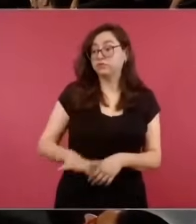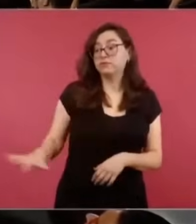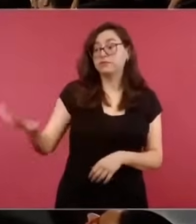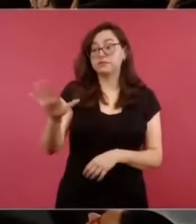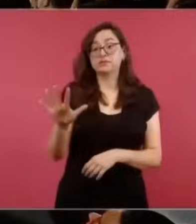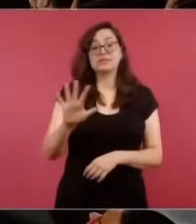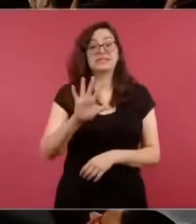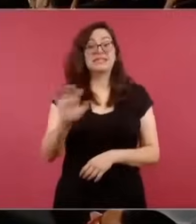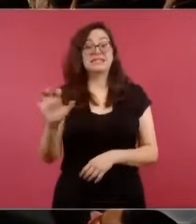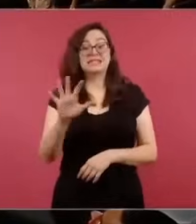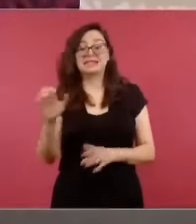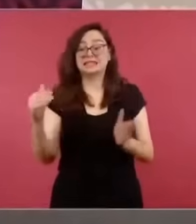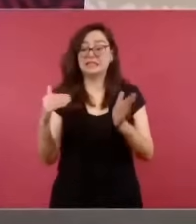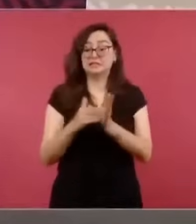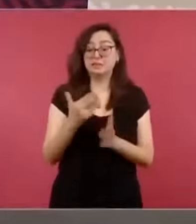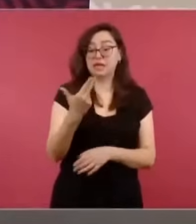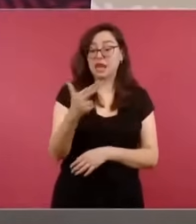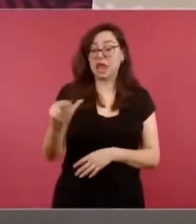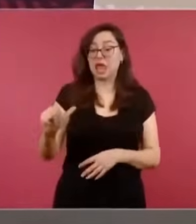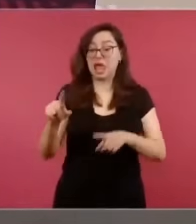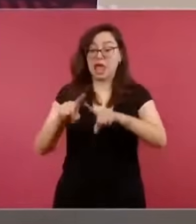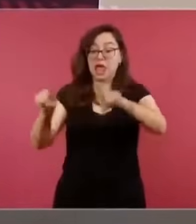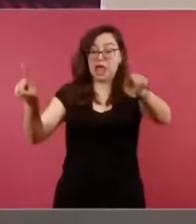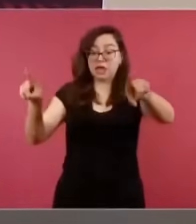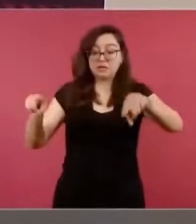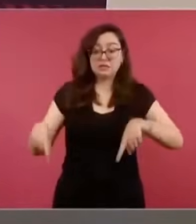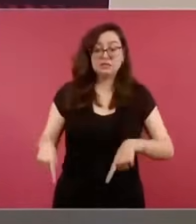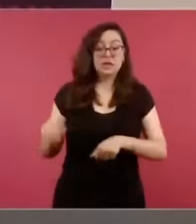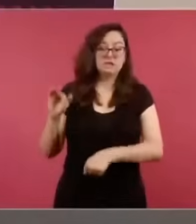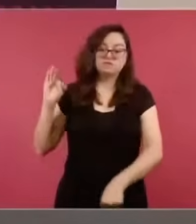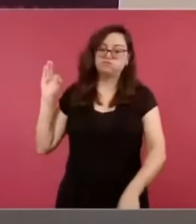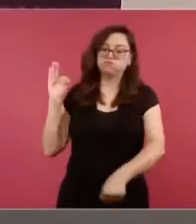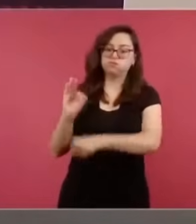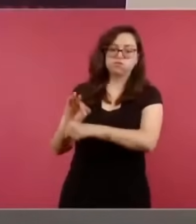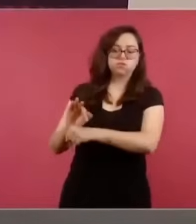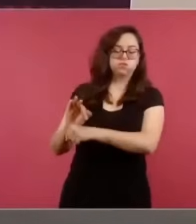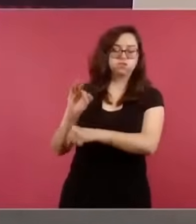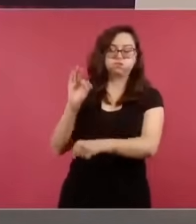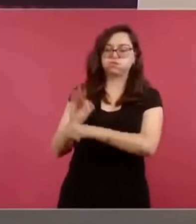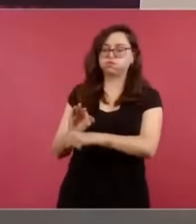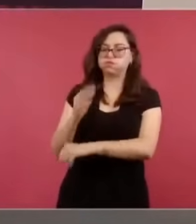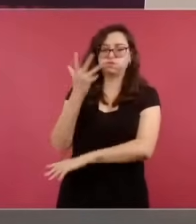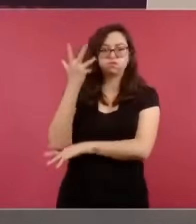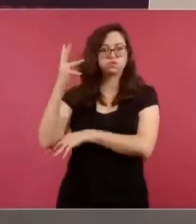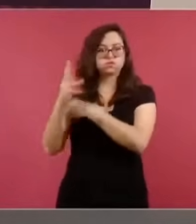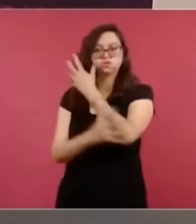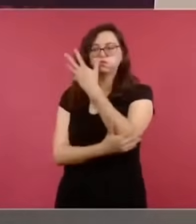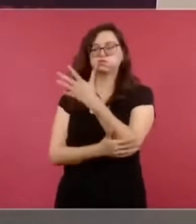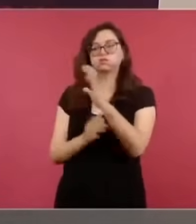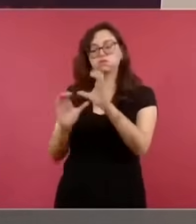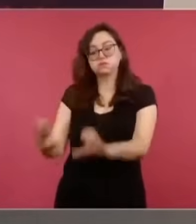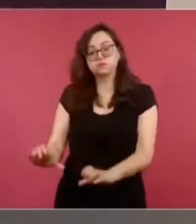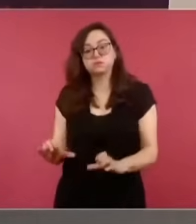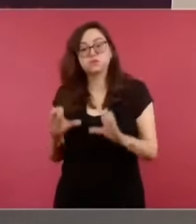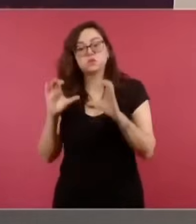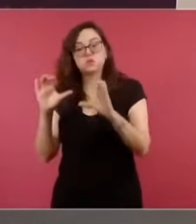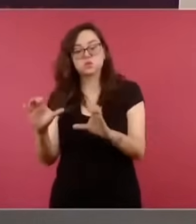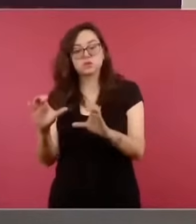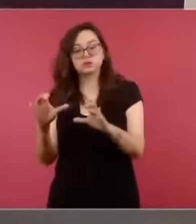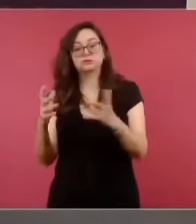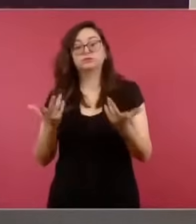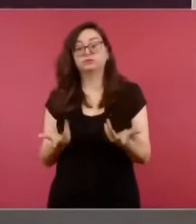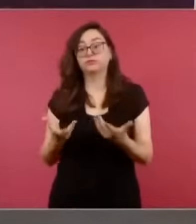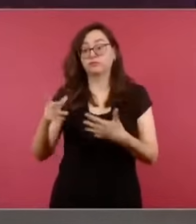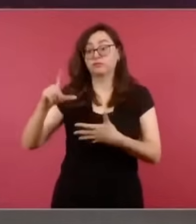hectáreas y ya es la segunda reserva más importante de América después